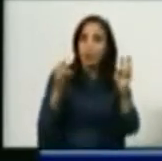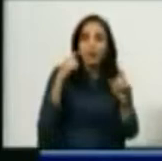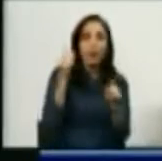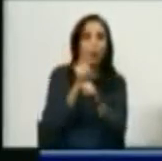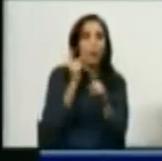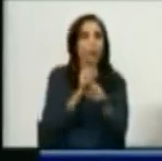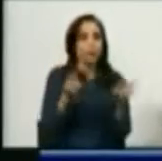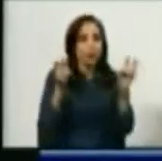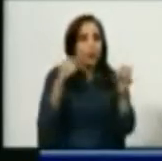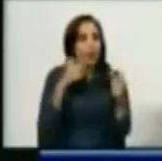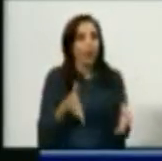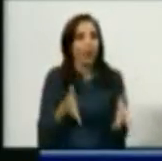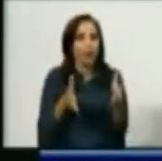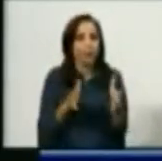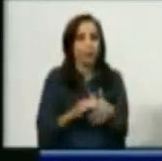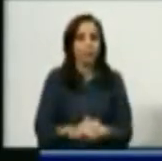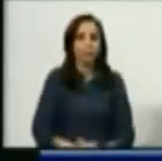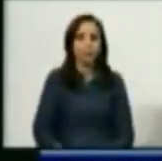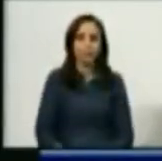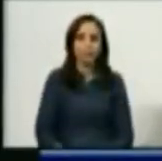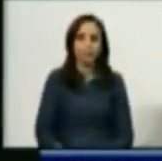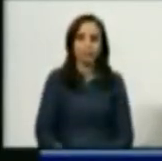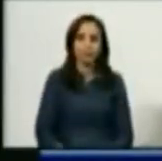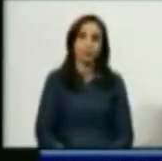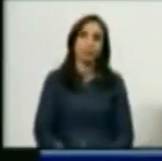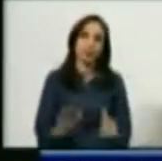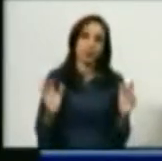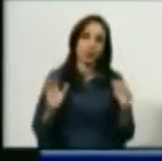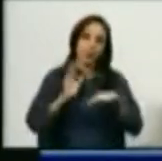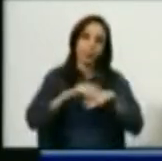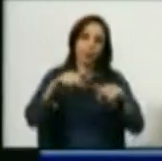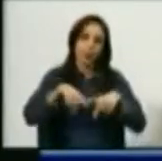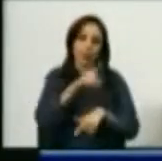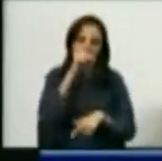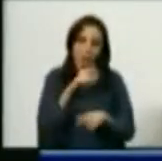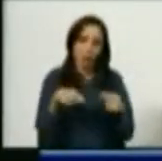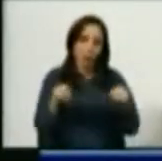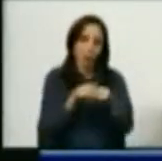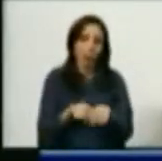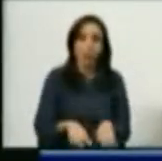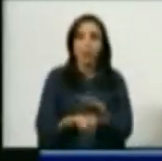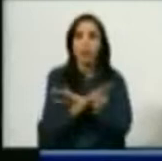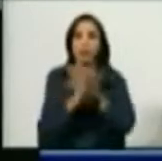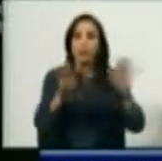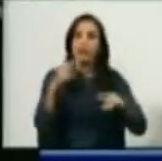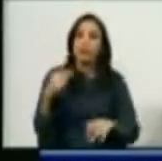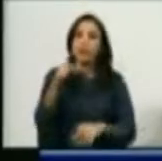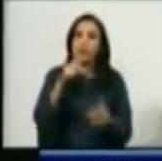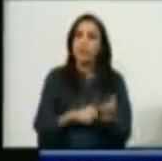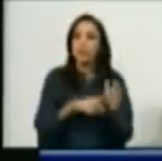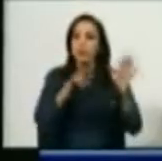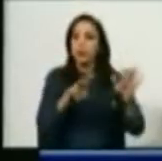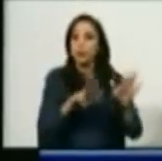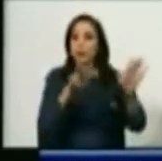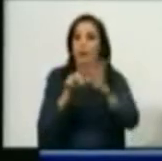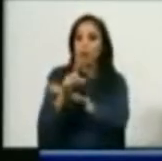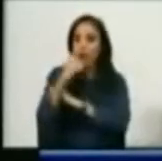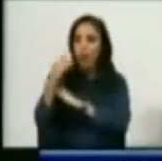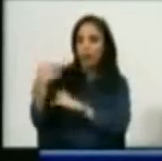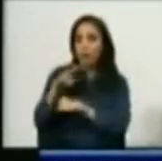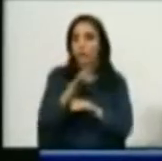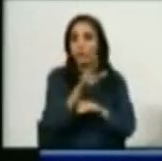nuevo campeonato nuevo porque este año también va 29 de noviembre de 1781 hace